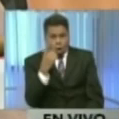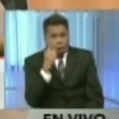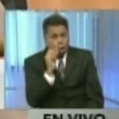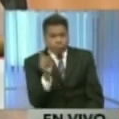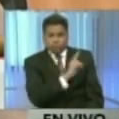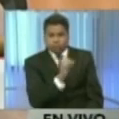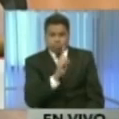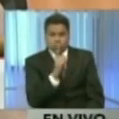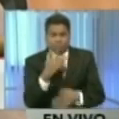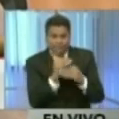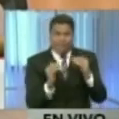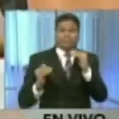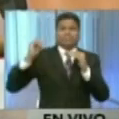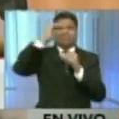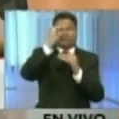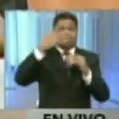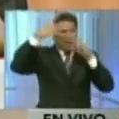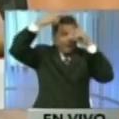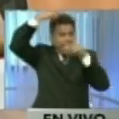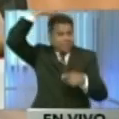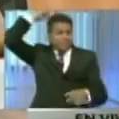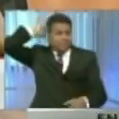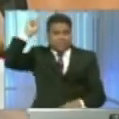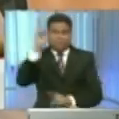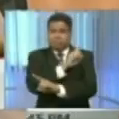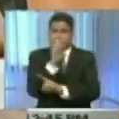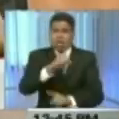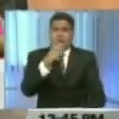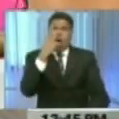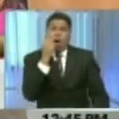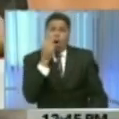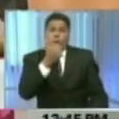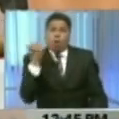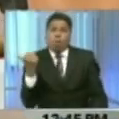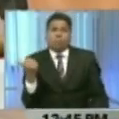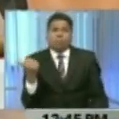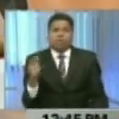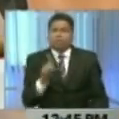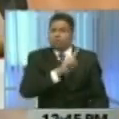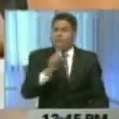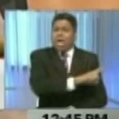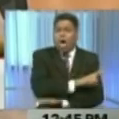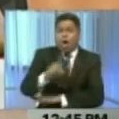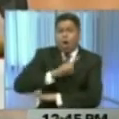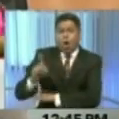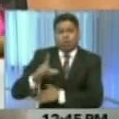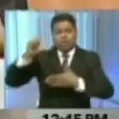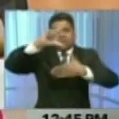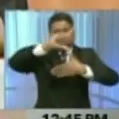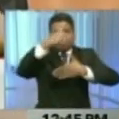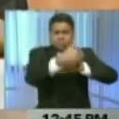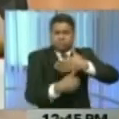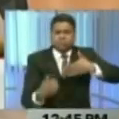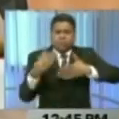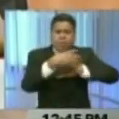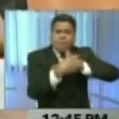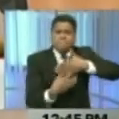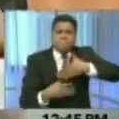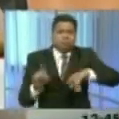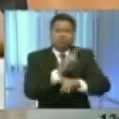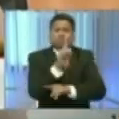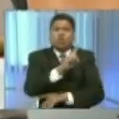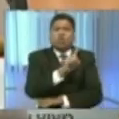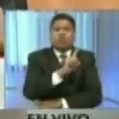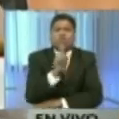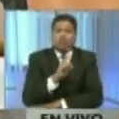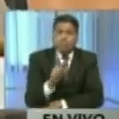de los cancilleres. Este señor no da órdenes en el continente, no da órdenes en